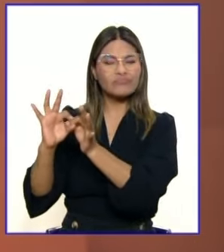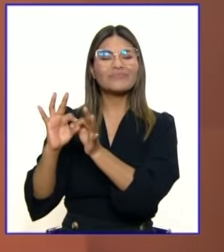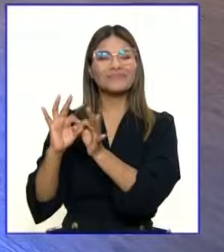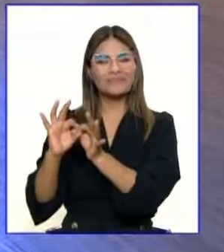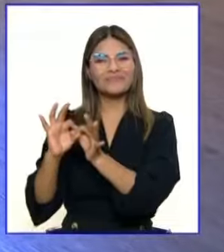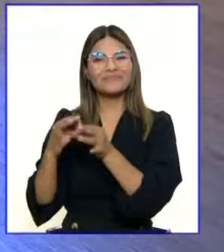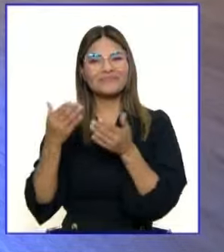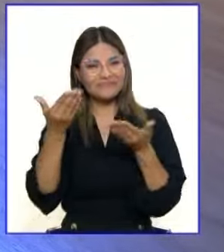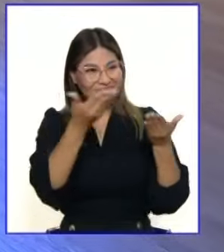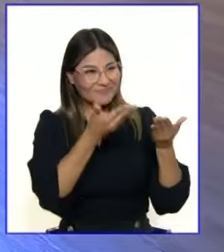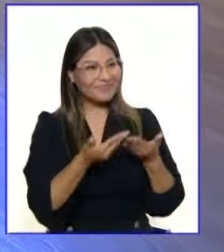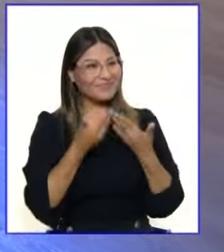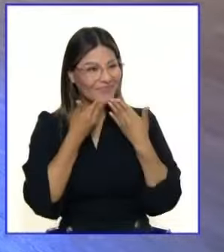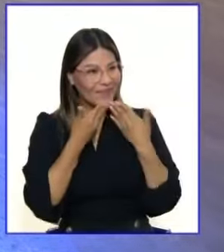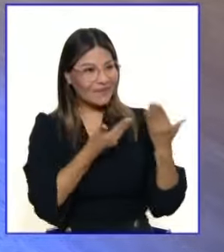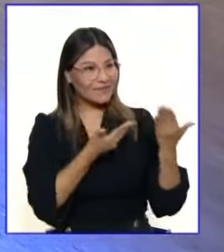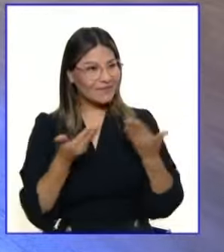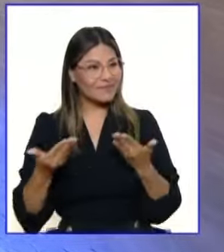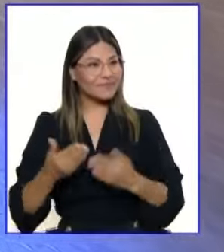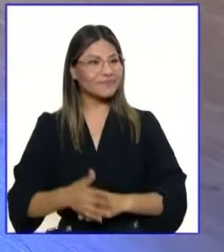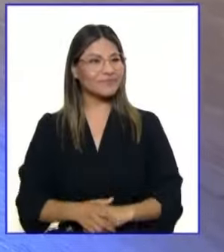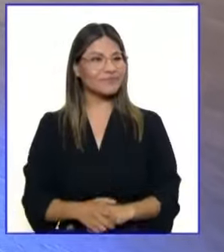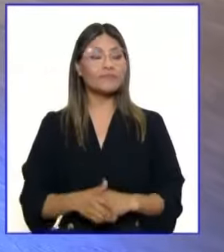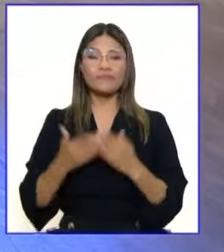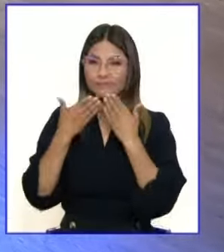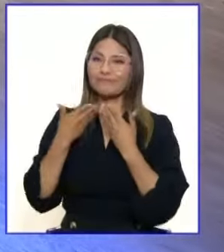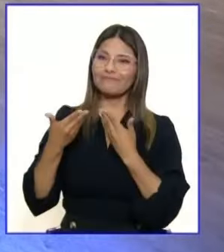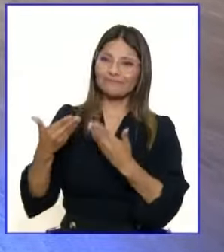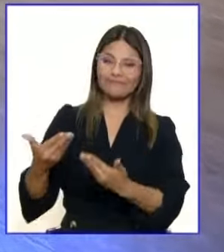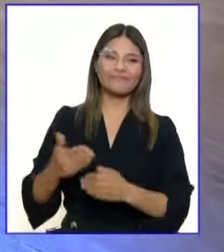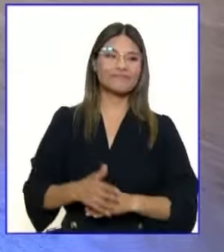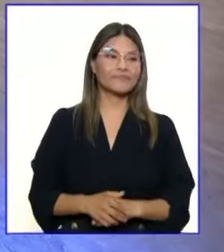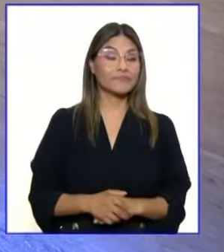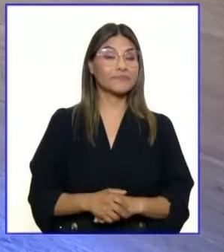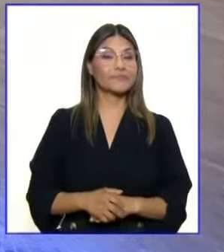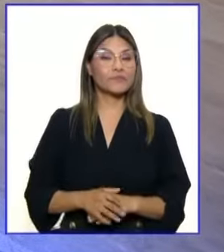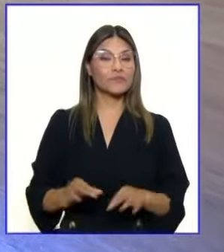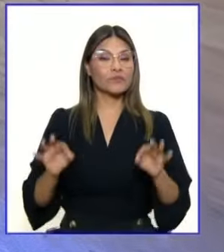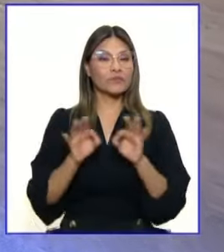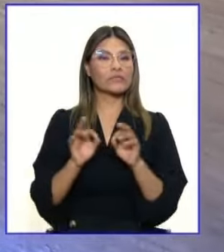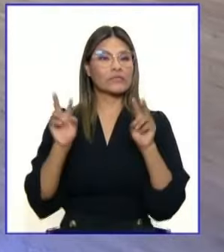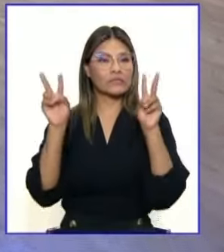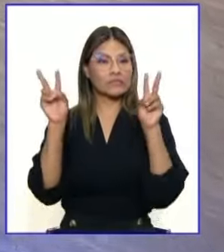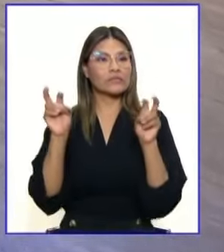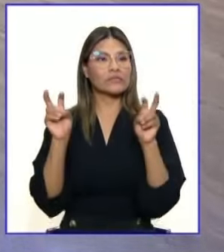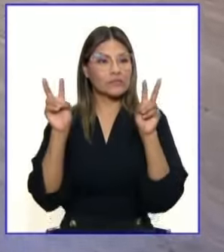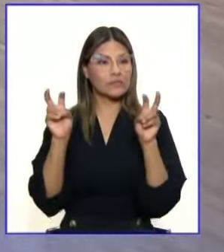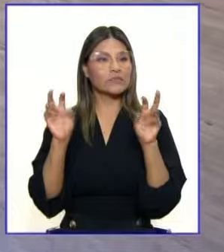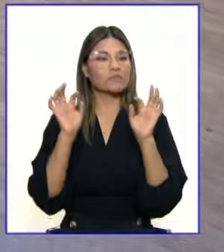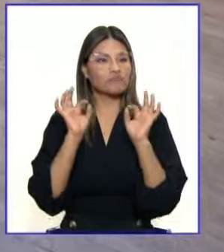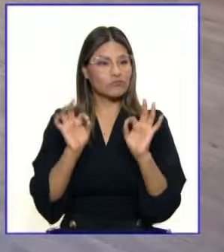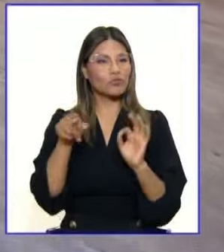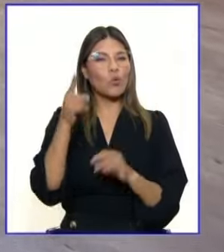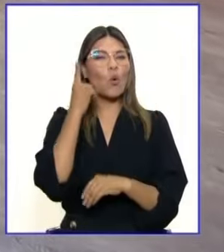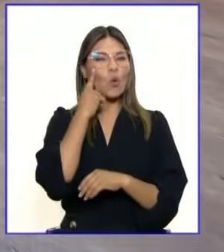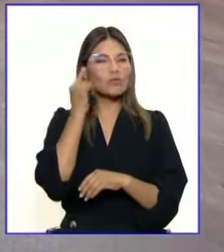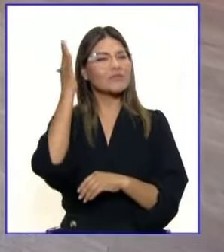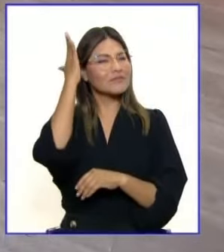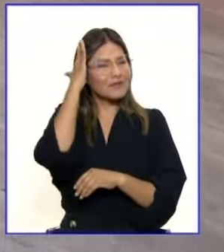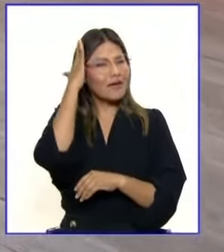damos la bienvenida. Gracias por estar con nosotros. Muchas gracias por la invitación. Un tema muy crucial y que usted conoce a la perfección.